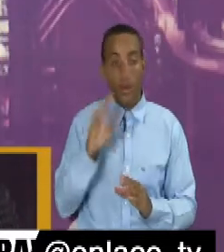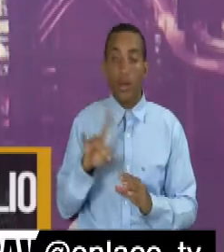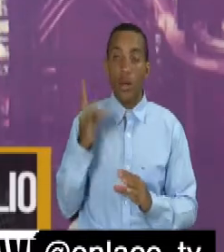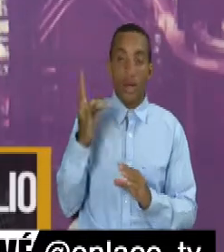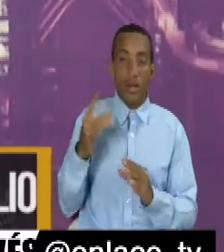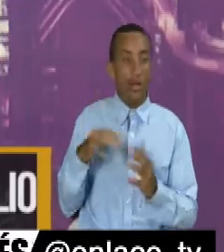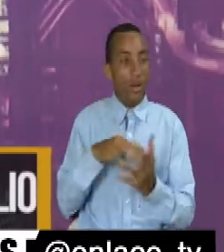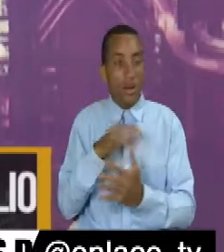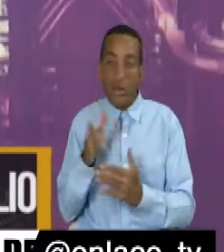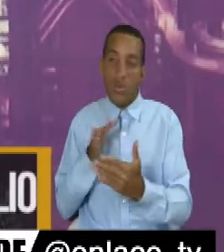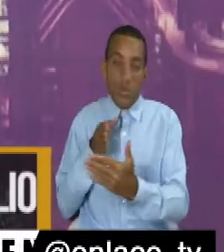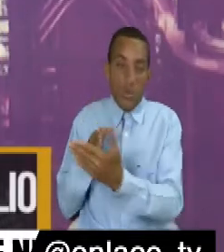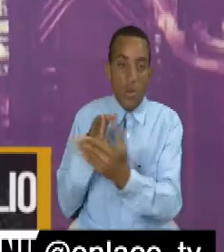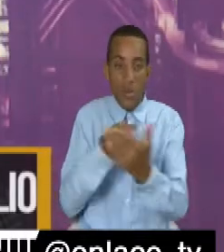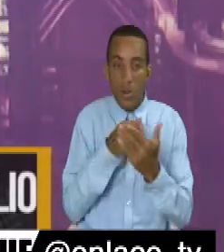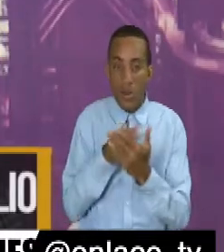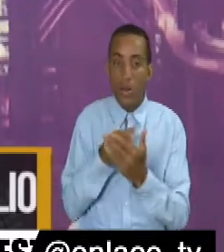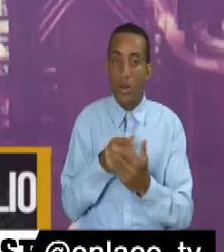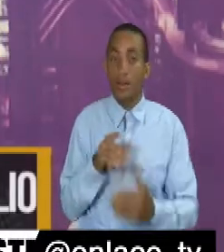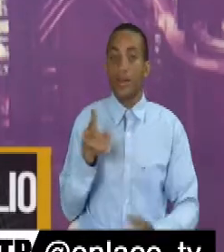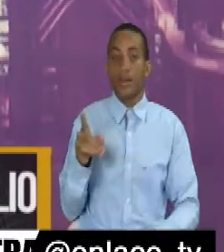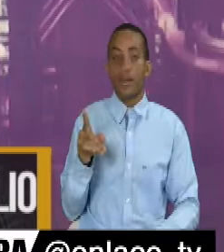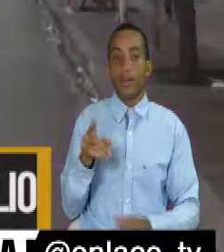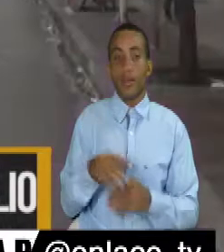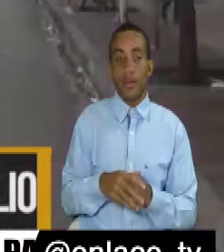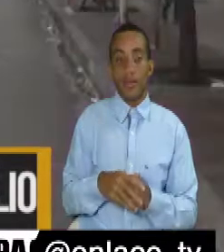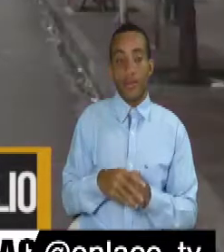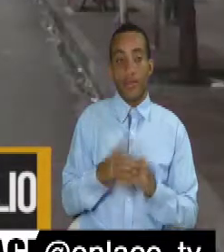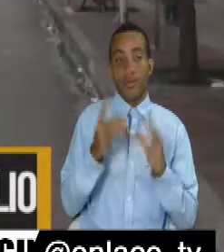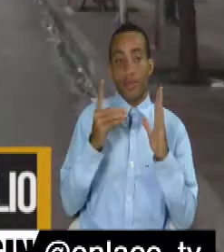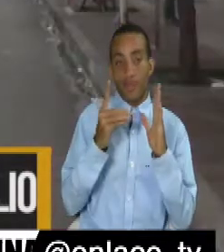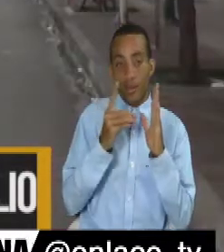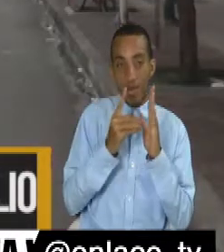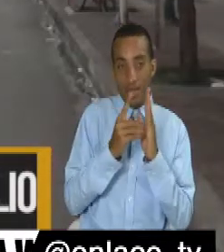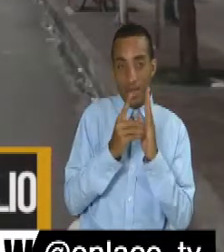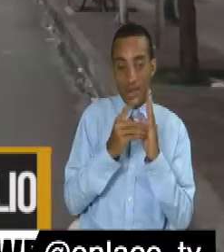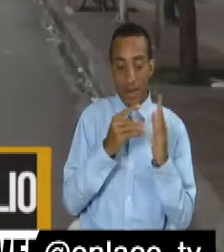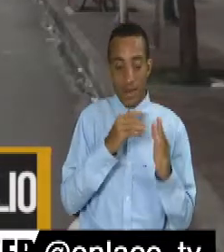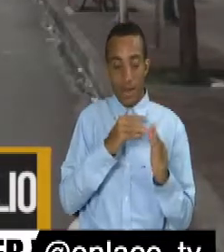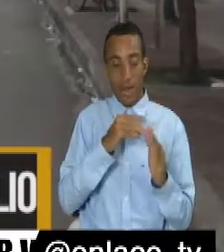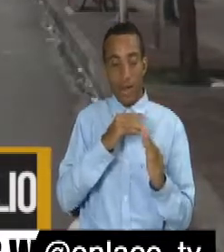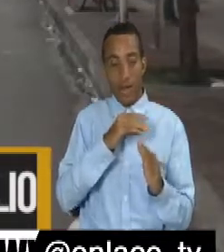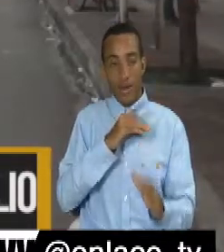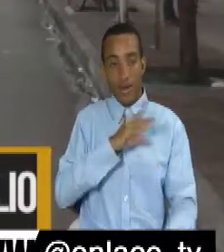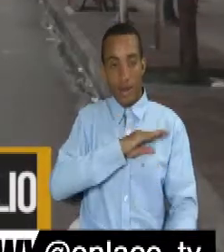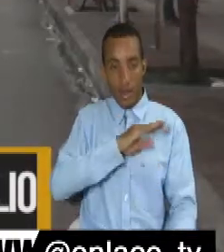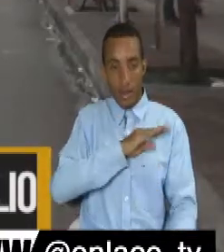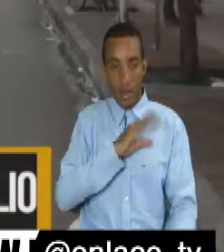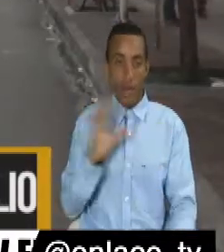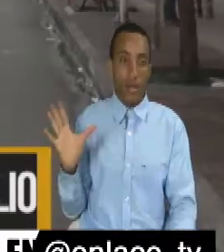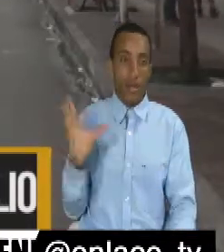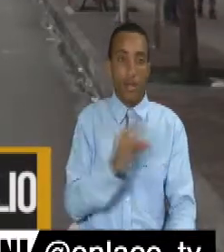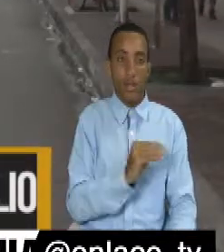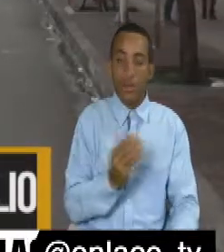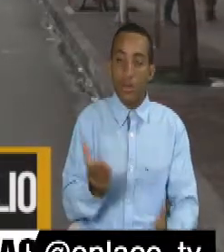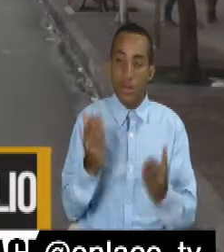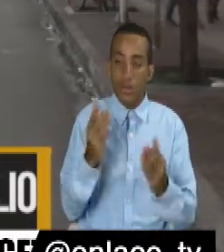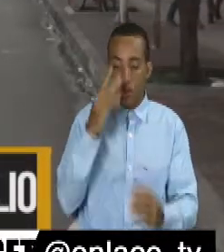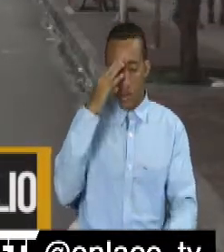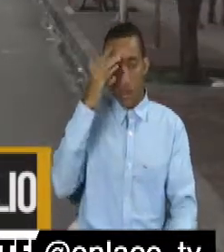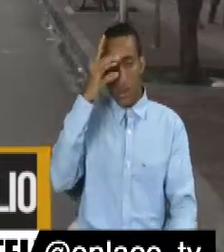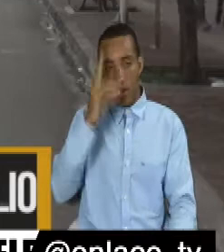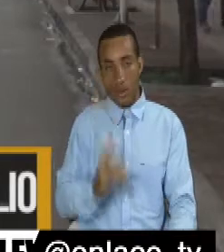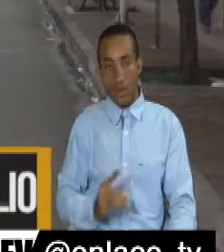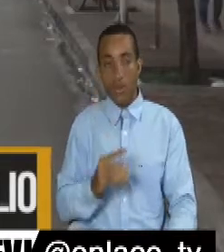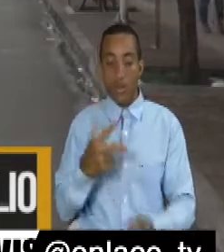delictivos este día. Por lo tanto, el señor alcalde, en pro del beneficio de toda la comunidad de Barranca Bermeja, tomó esta decisión.